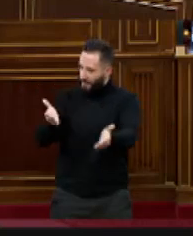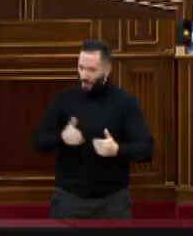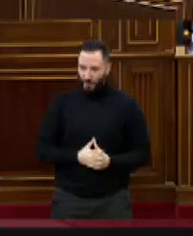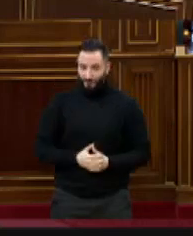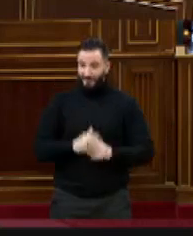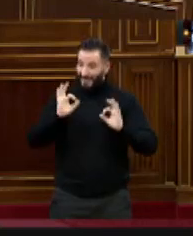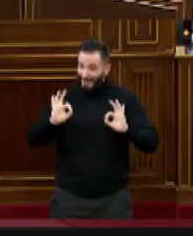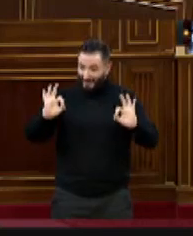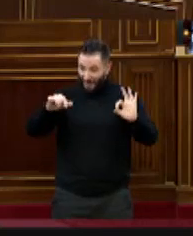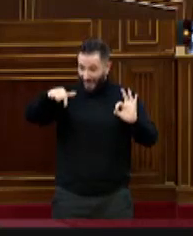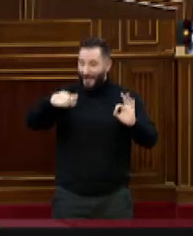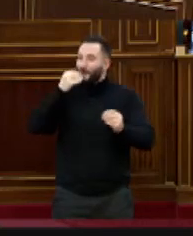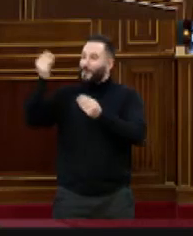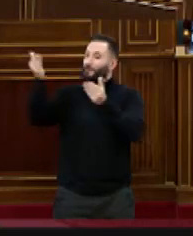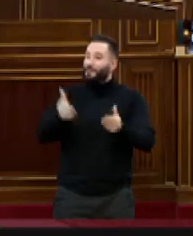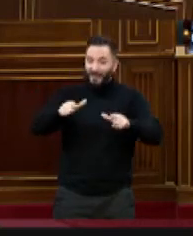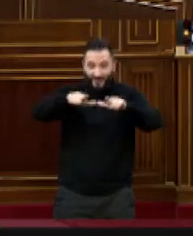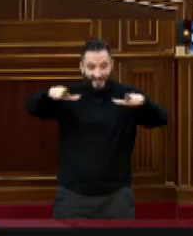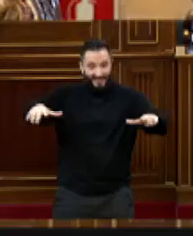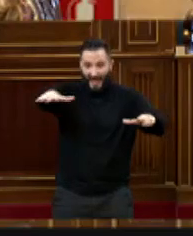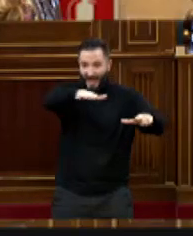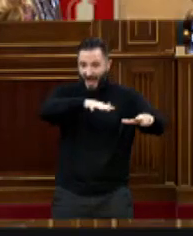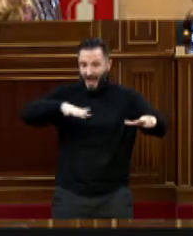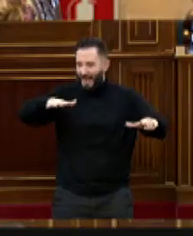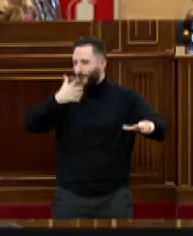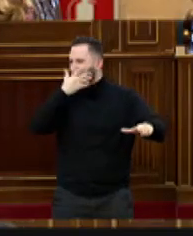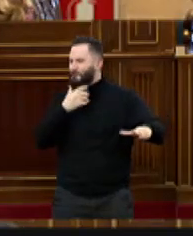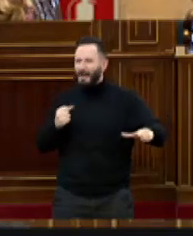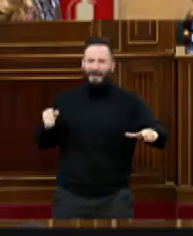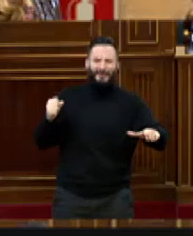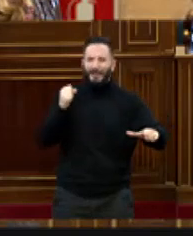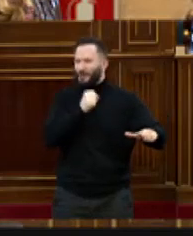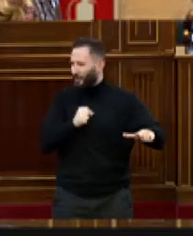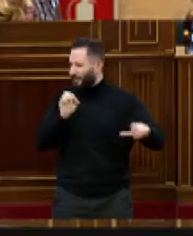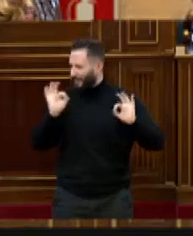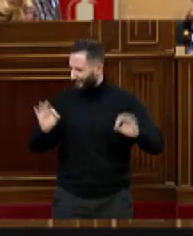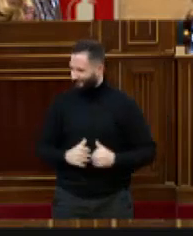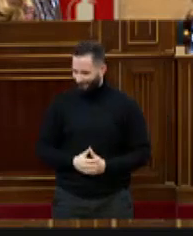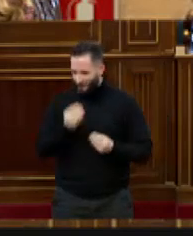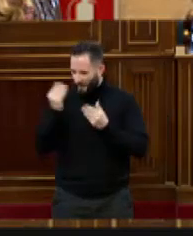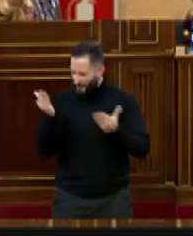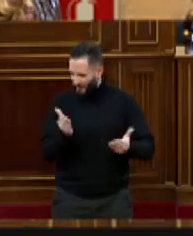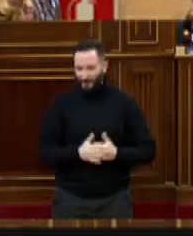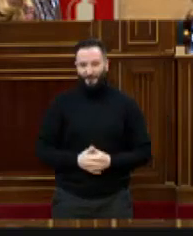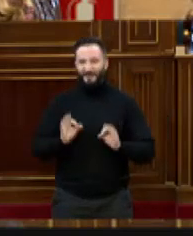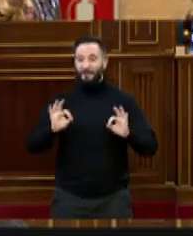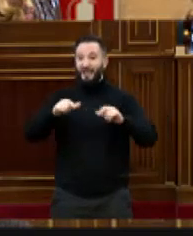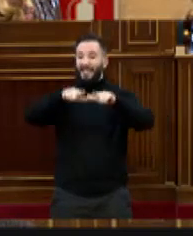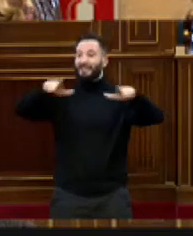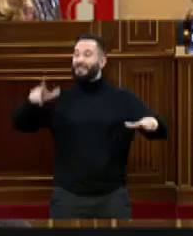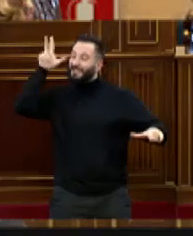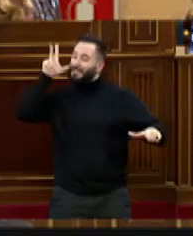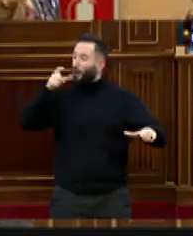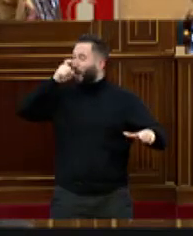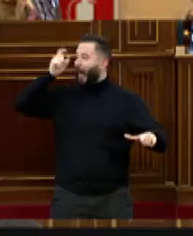y más concretamente bienvenidos y bienvenidas a este magnífico lugar al salón antiguo